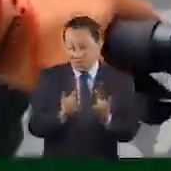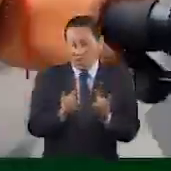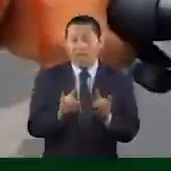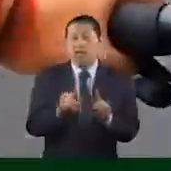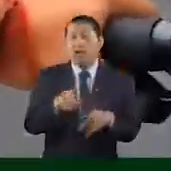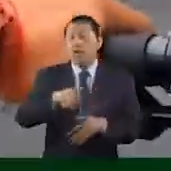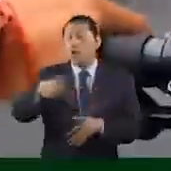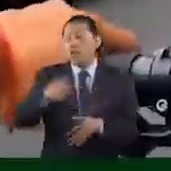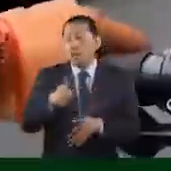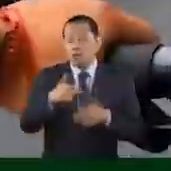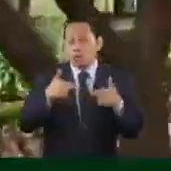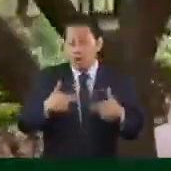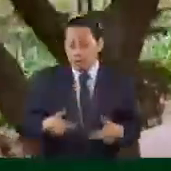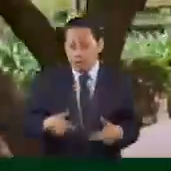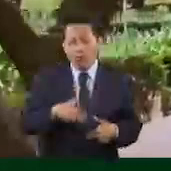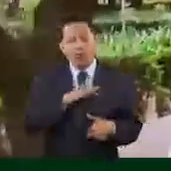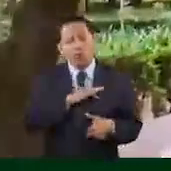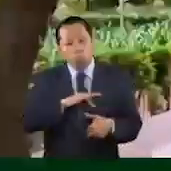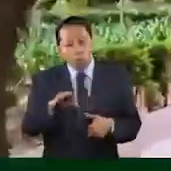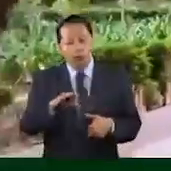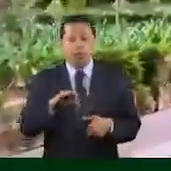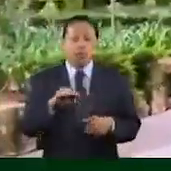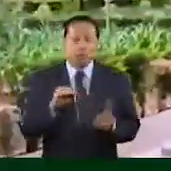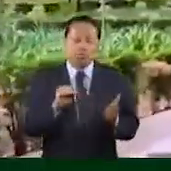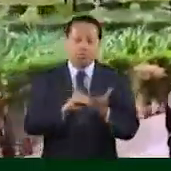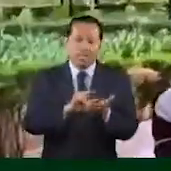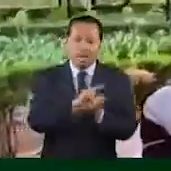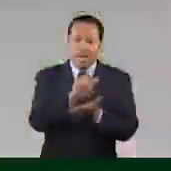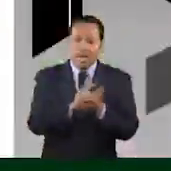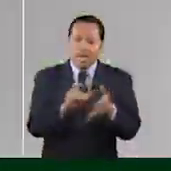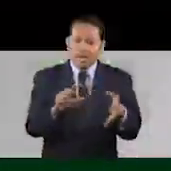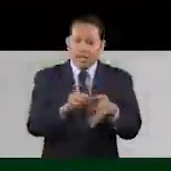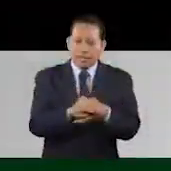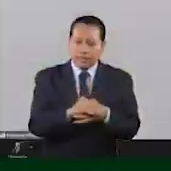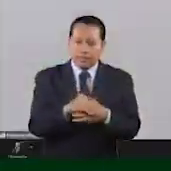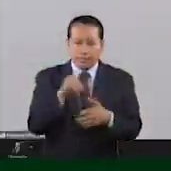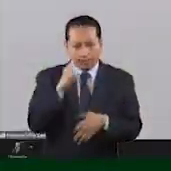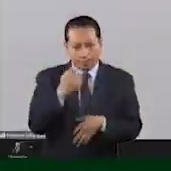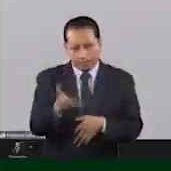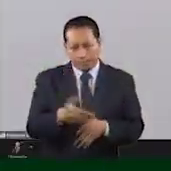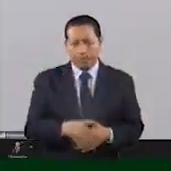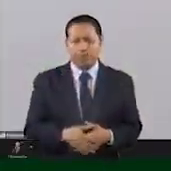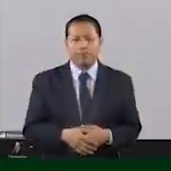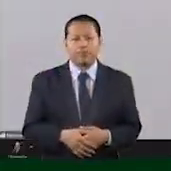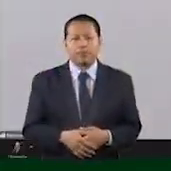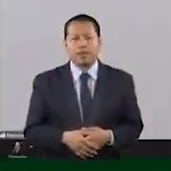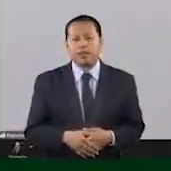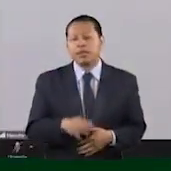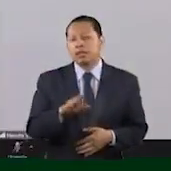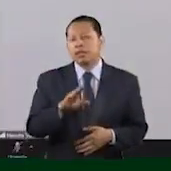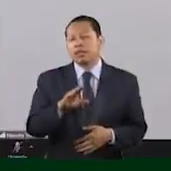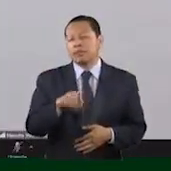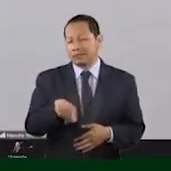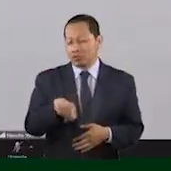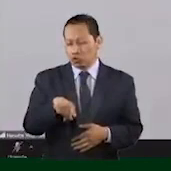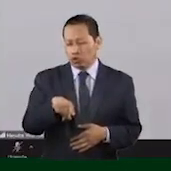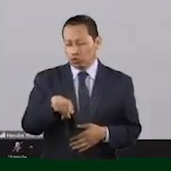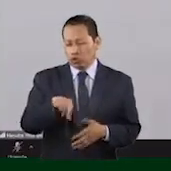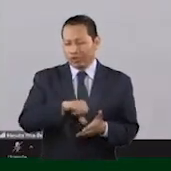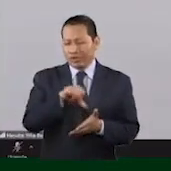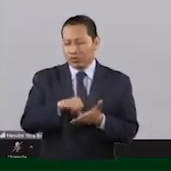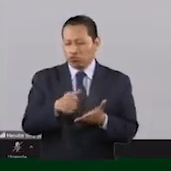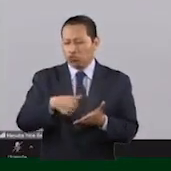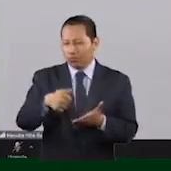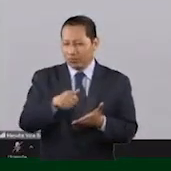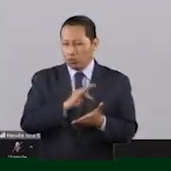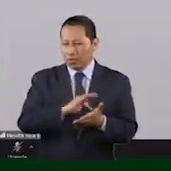posible armonización en términos legislativos veamos al interior del cedip reconocemos la problemática